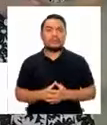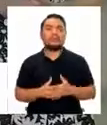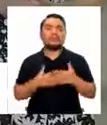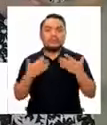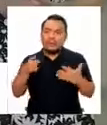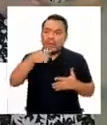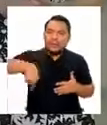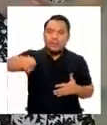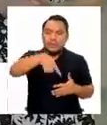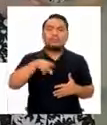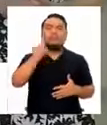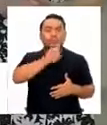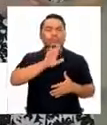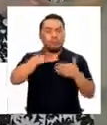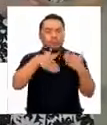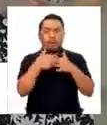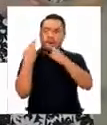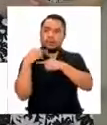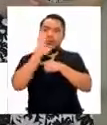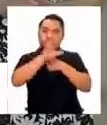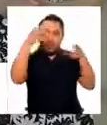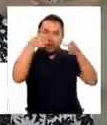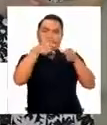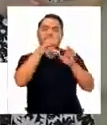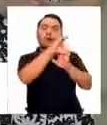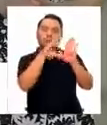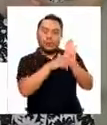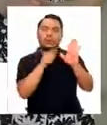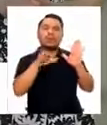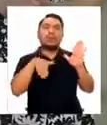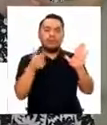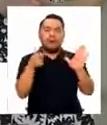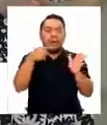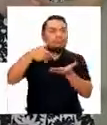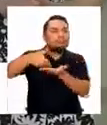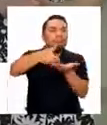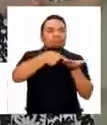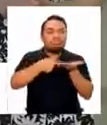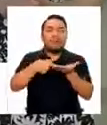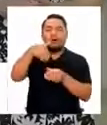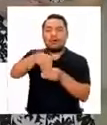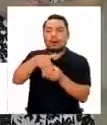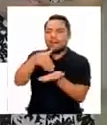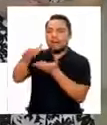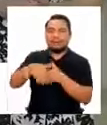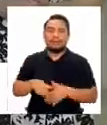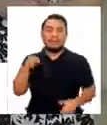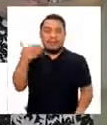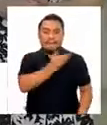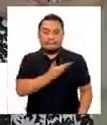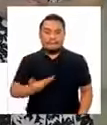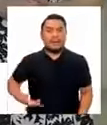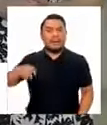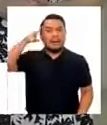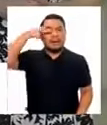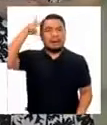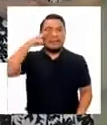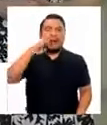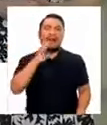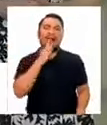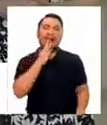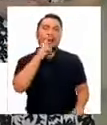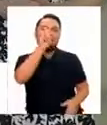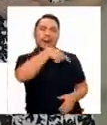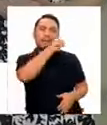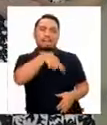uso de una facultad que le reconoce la Constitución política. Con sus declaraciones, el señor López viola